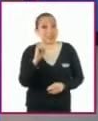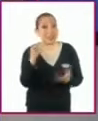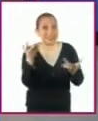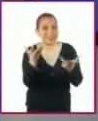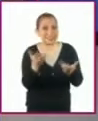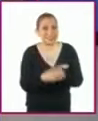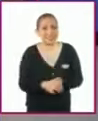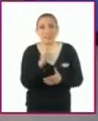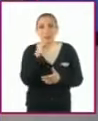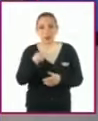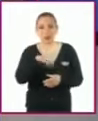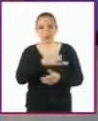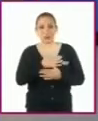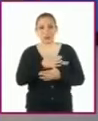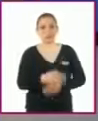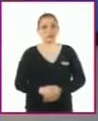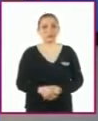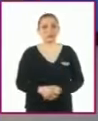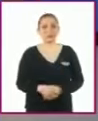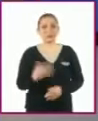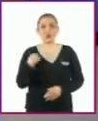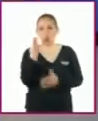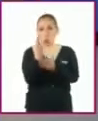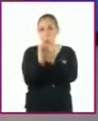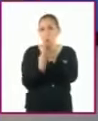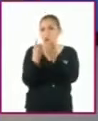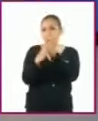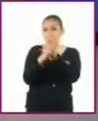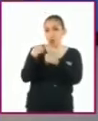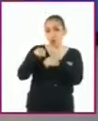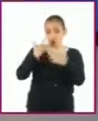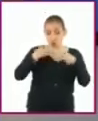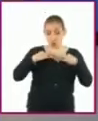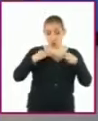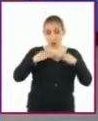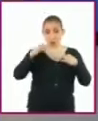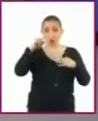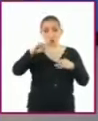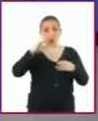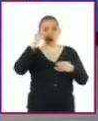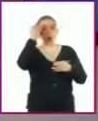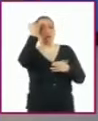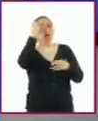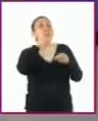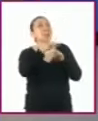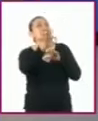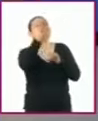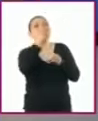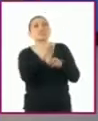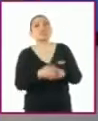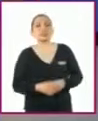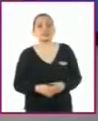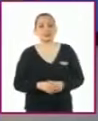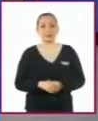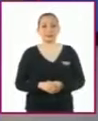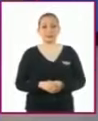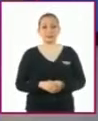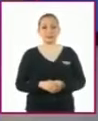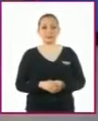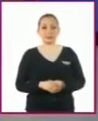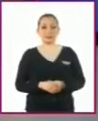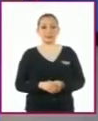hagámoslo también nosotros. Te dibujaré un detalle de algo que traes puesto y tú adivinarás de qué se trata, Cintia. Ok.